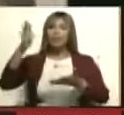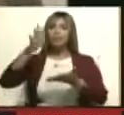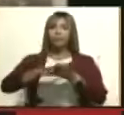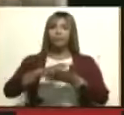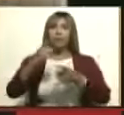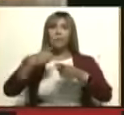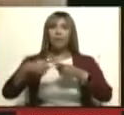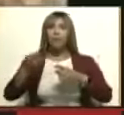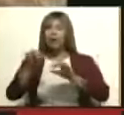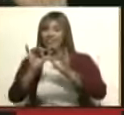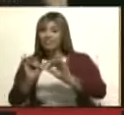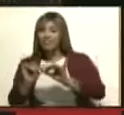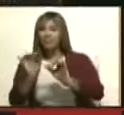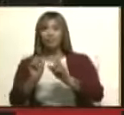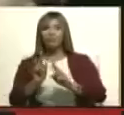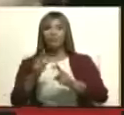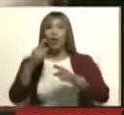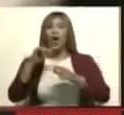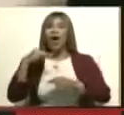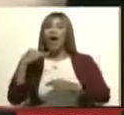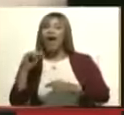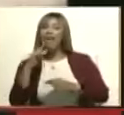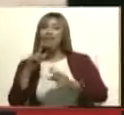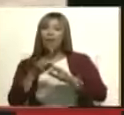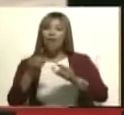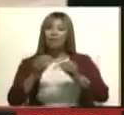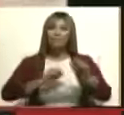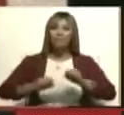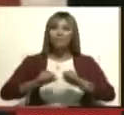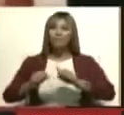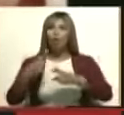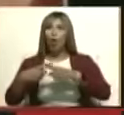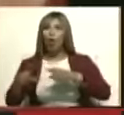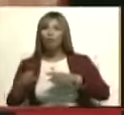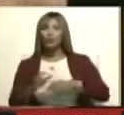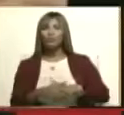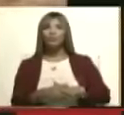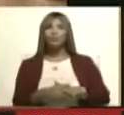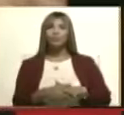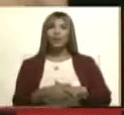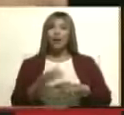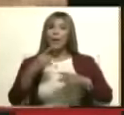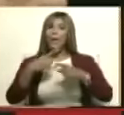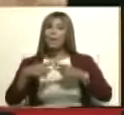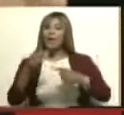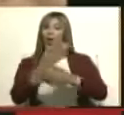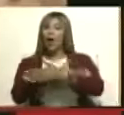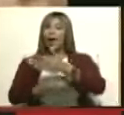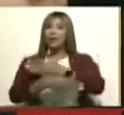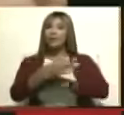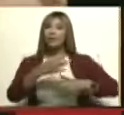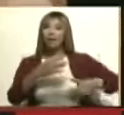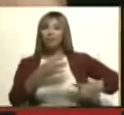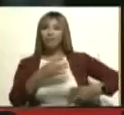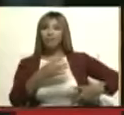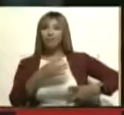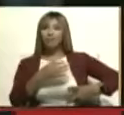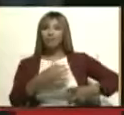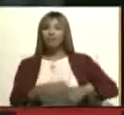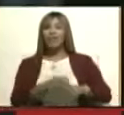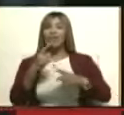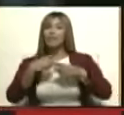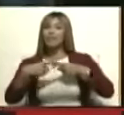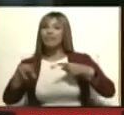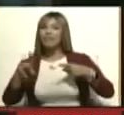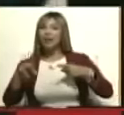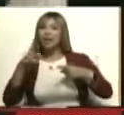estaba. O sea, hubo... En las fotografías aparece de otra manera. Movido. Pero lo de las heridas en el costado,